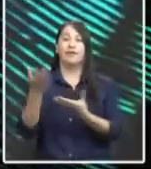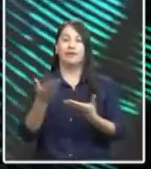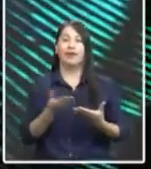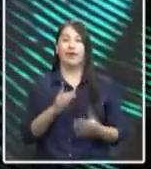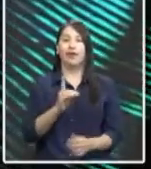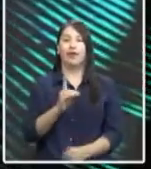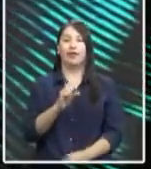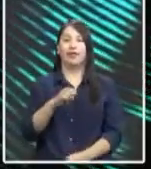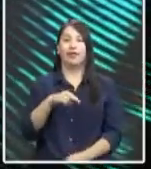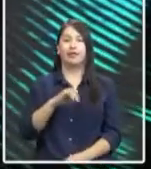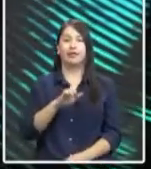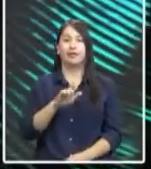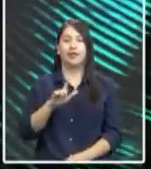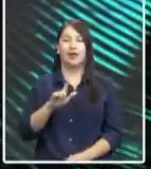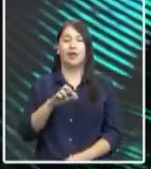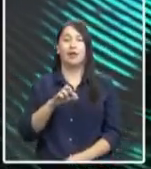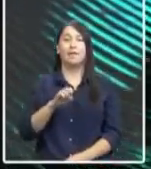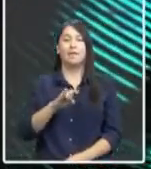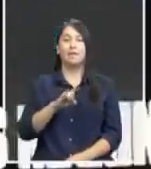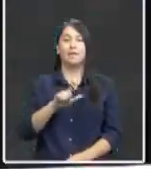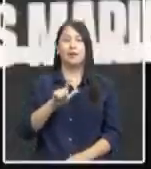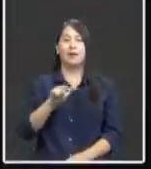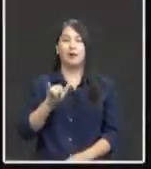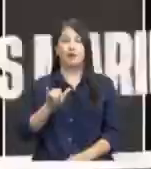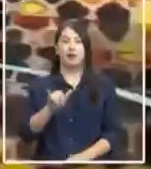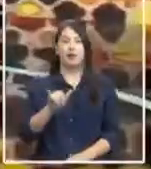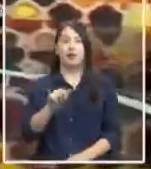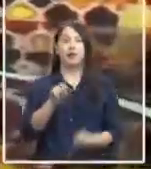Daniel Pauly con Aguacalipsis.